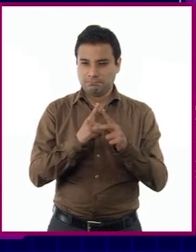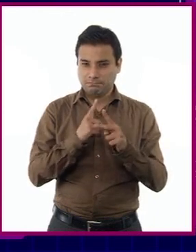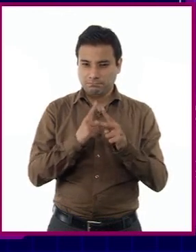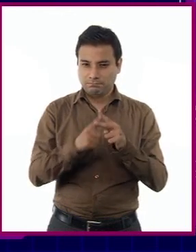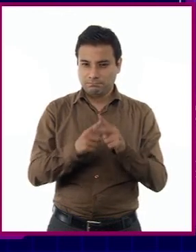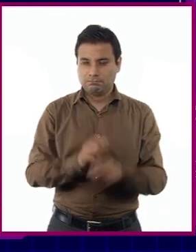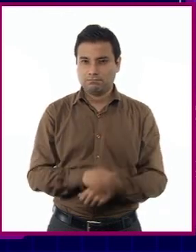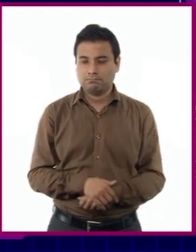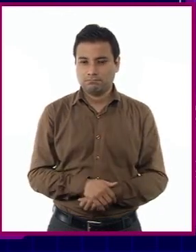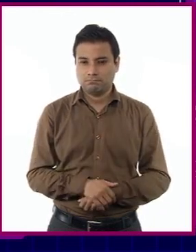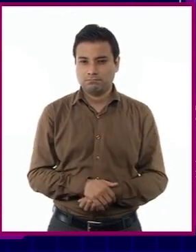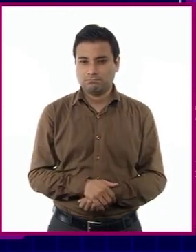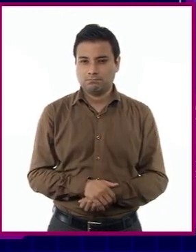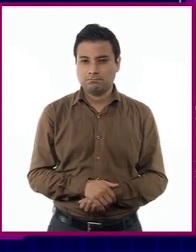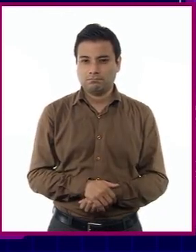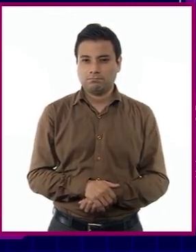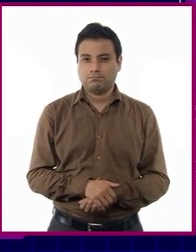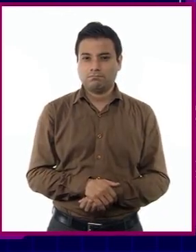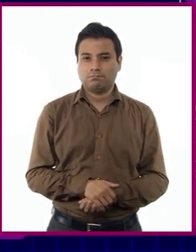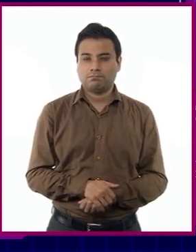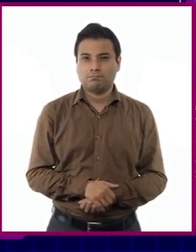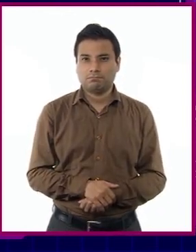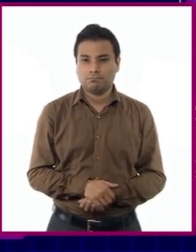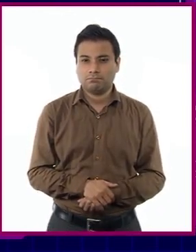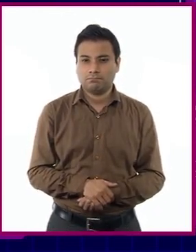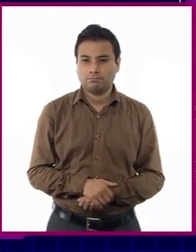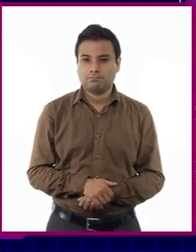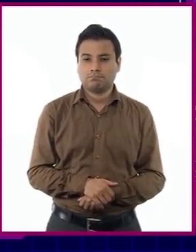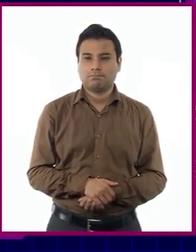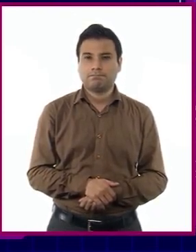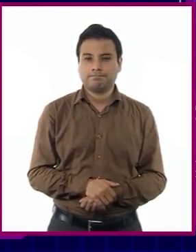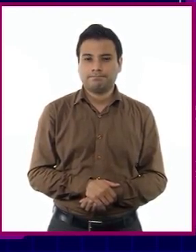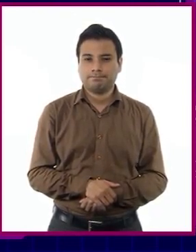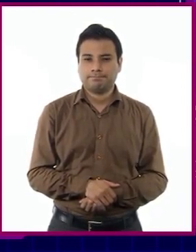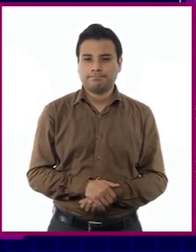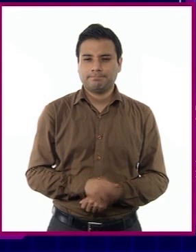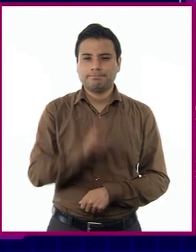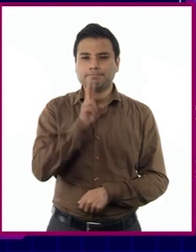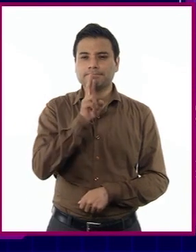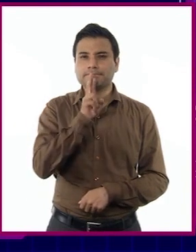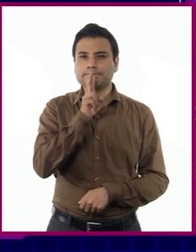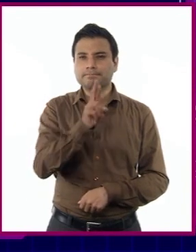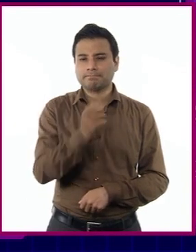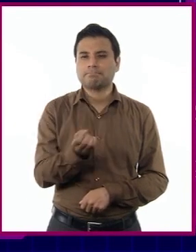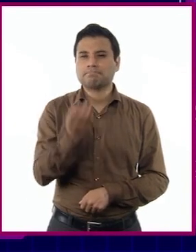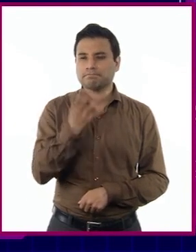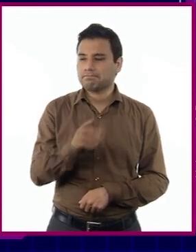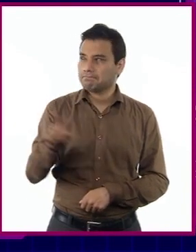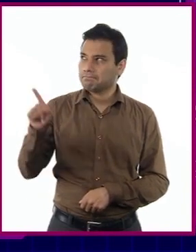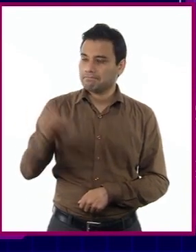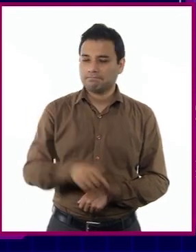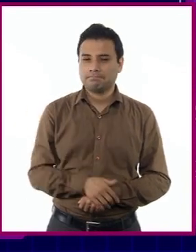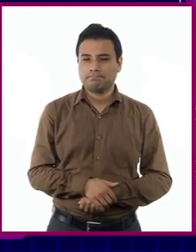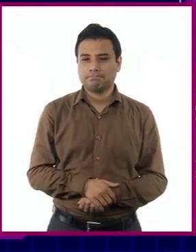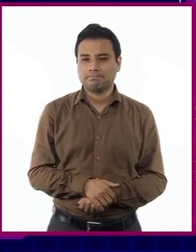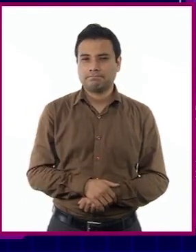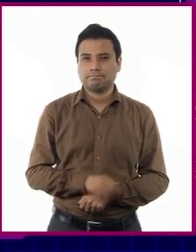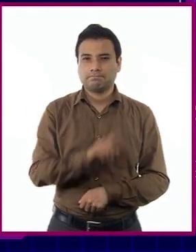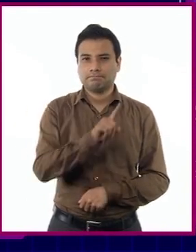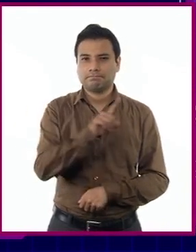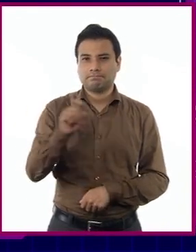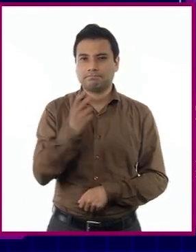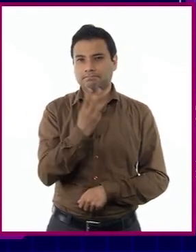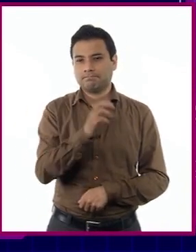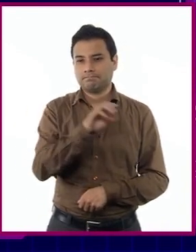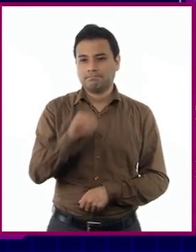x 32.49 centímetros cuadrados se obtiene aproximadamente 102